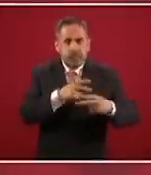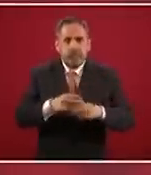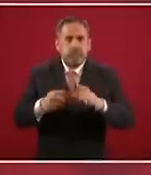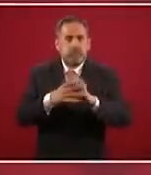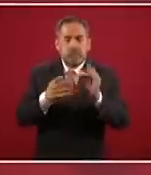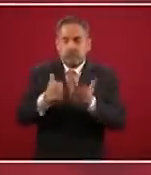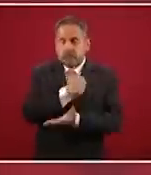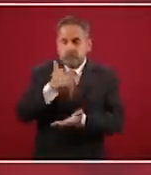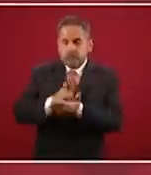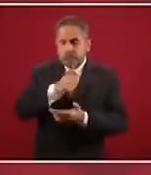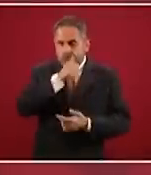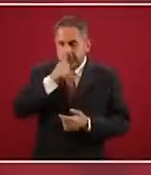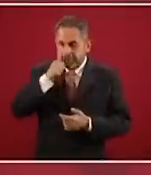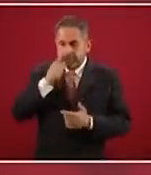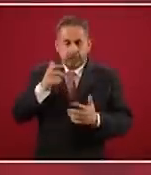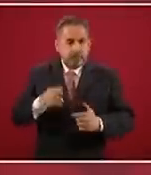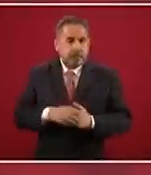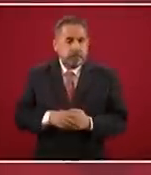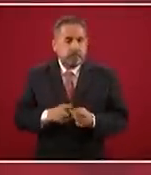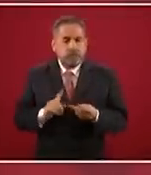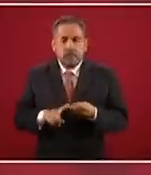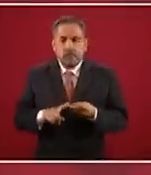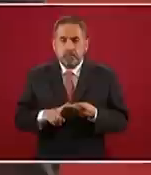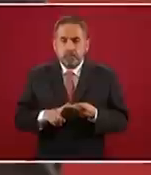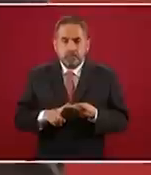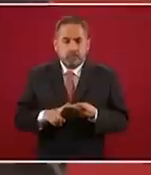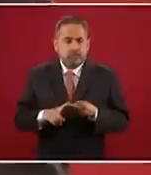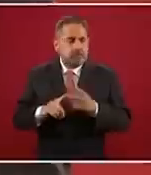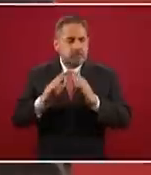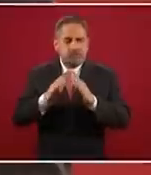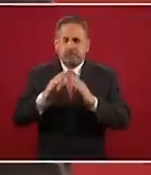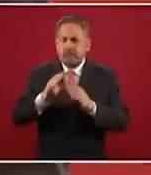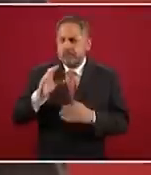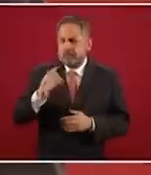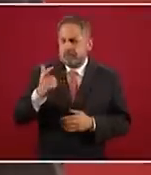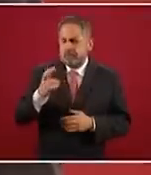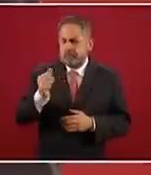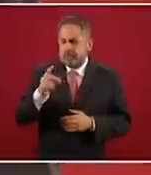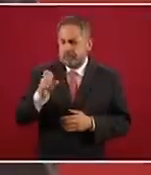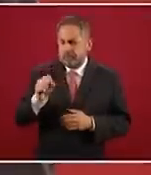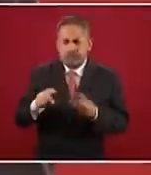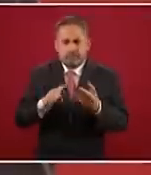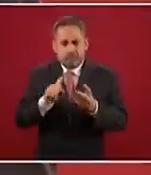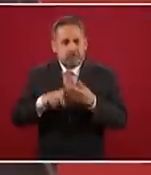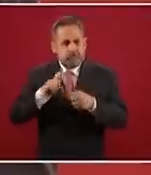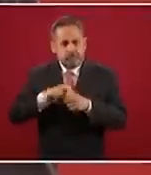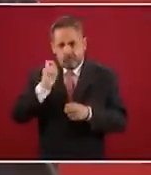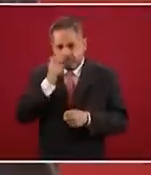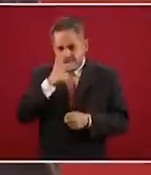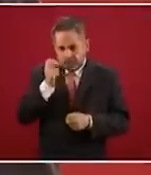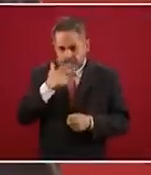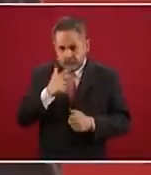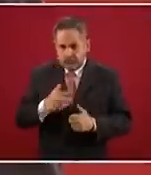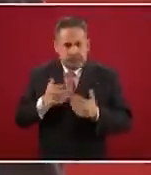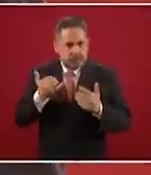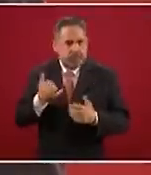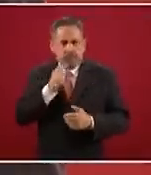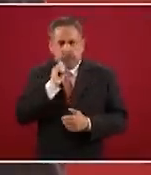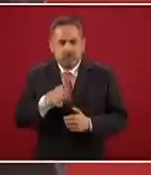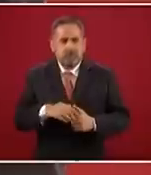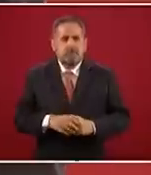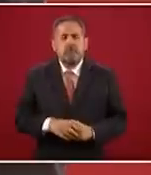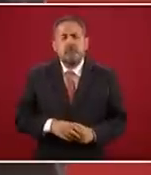en Ciudad Juárez, en Nuevo Casas Grandes de Chihuahua, y